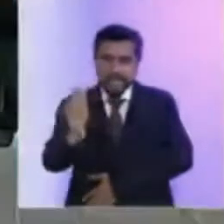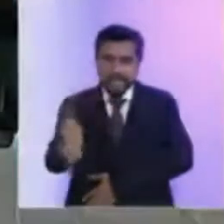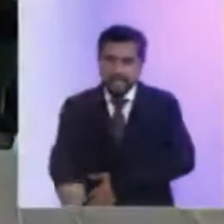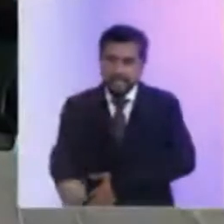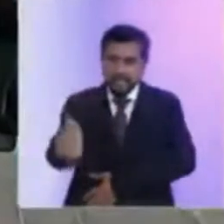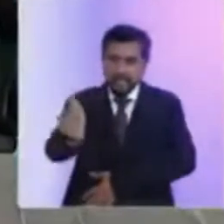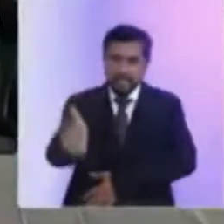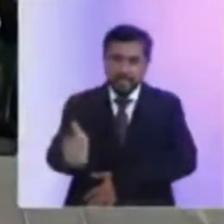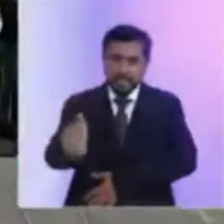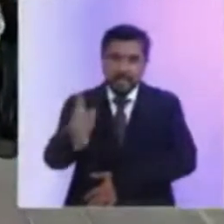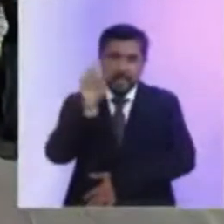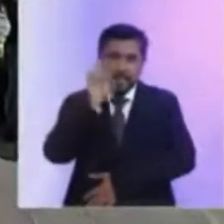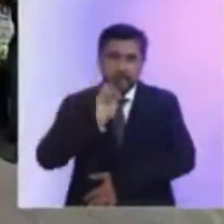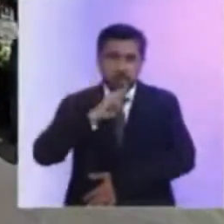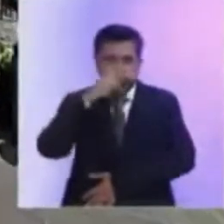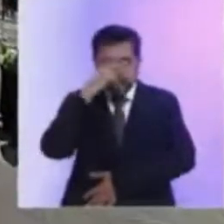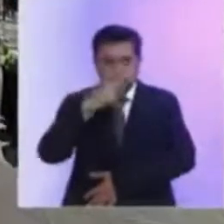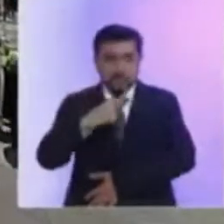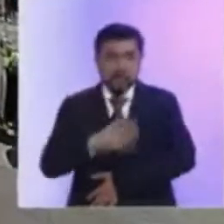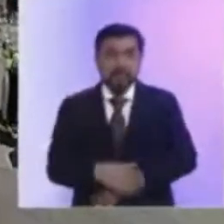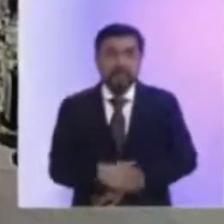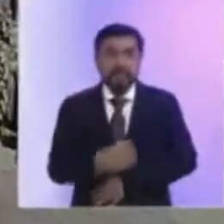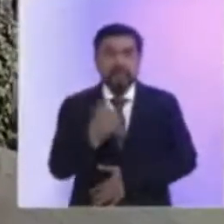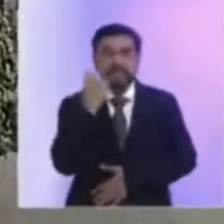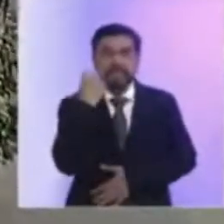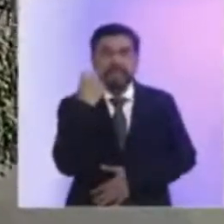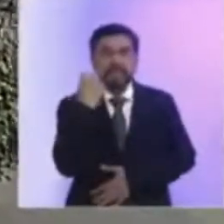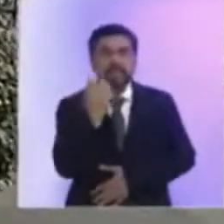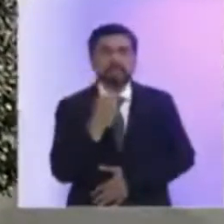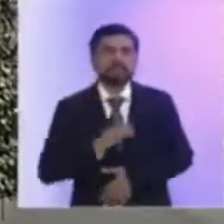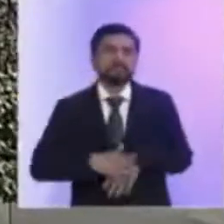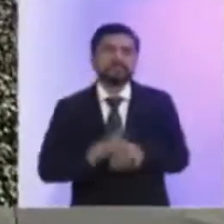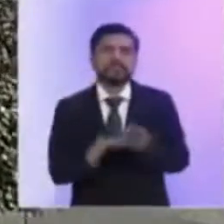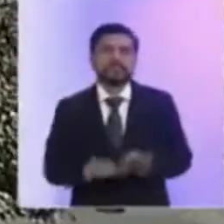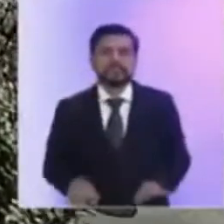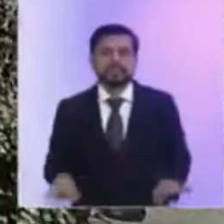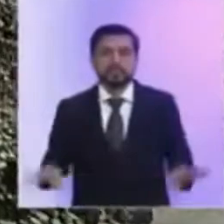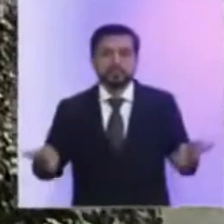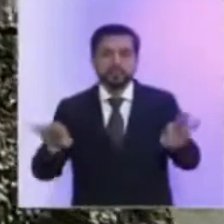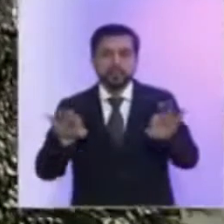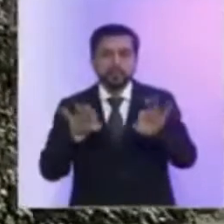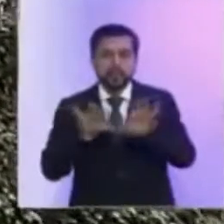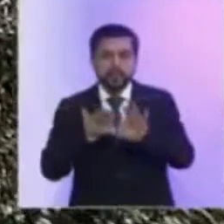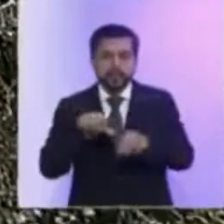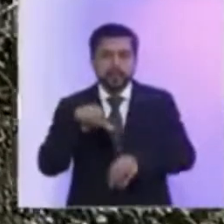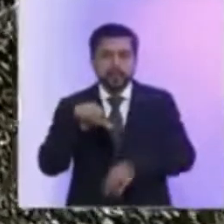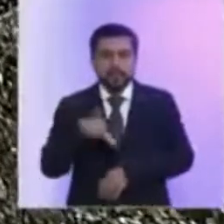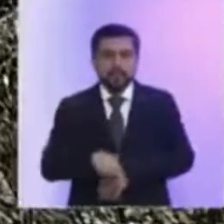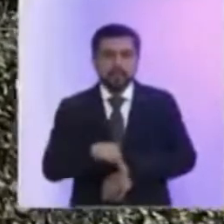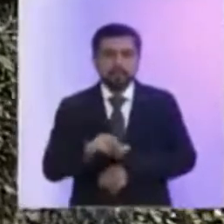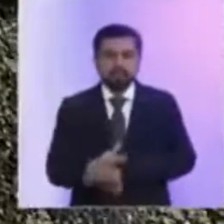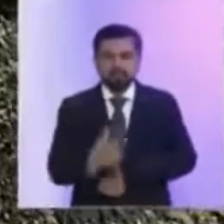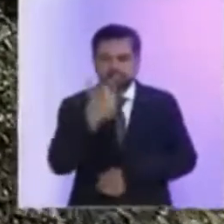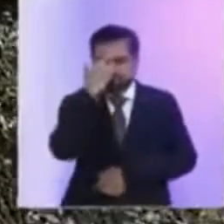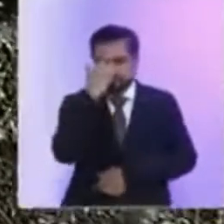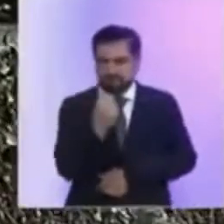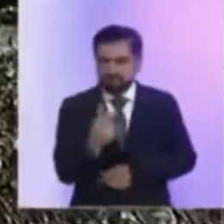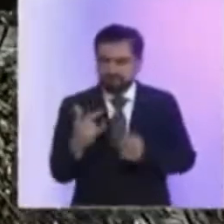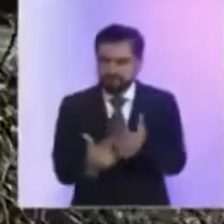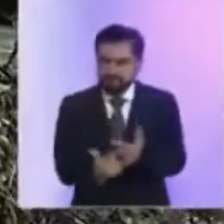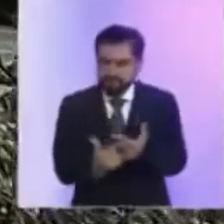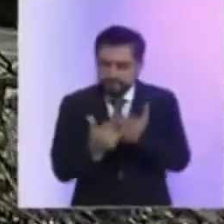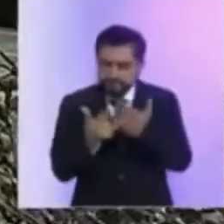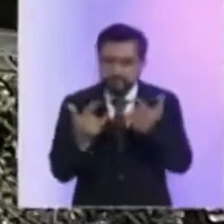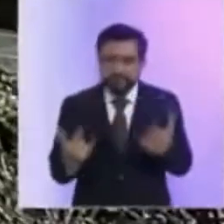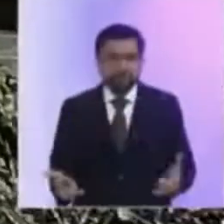mujer. México. Es que ese es el dato más relevante y más importante y la razón por la cual es tan histórica esta